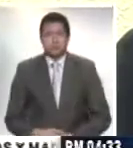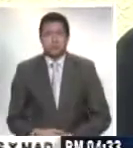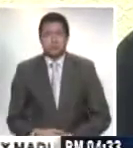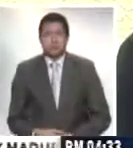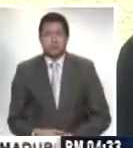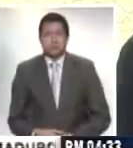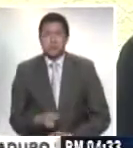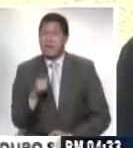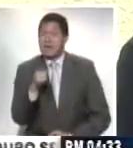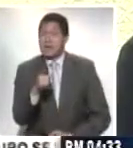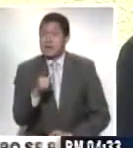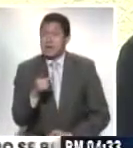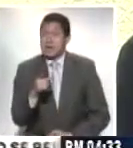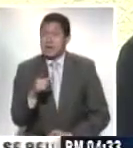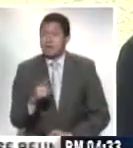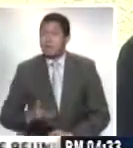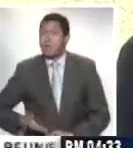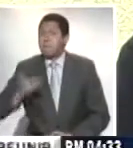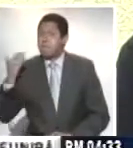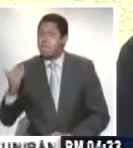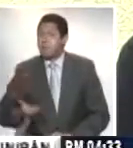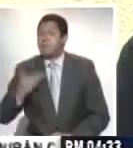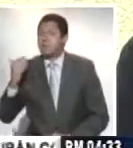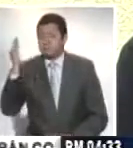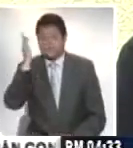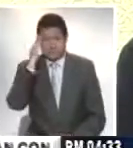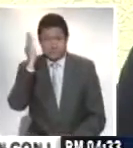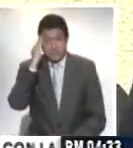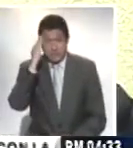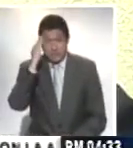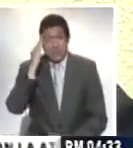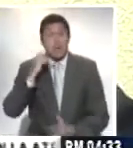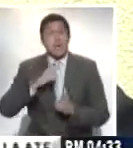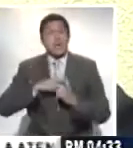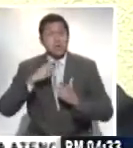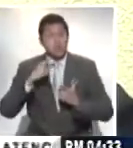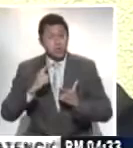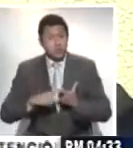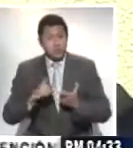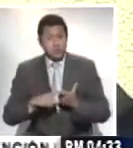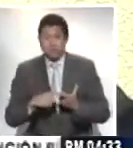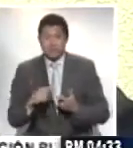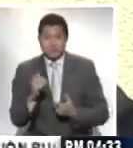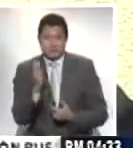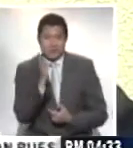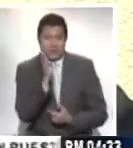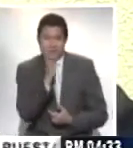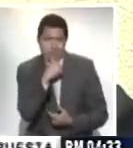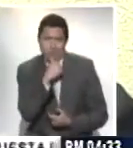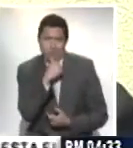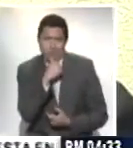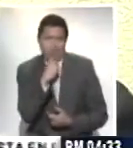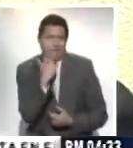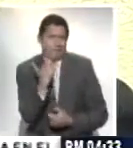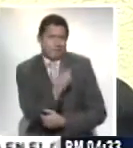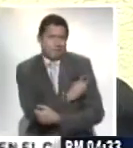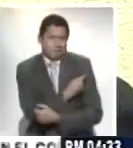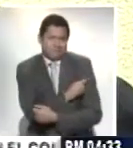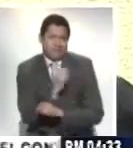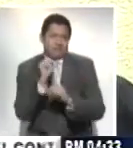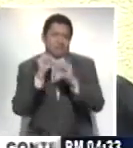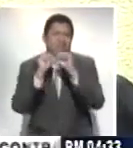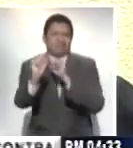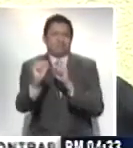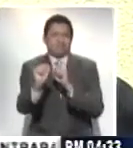Eso es extremadamente importante saber. Por lo tanto, no contamos con esa herramienta tan importante en la